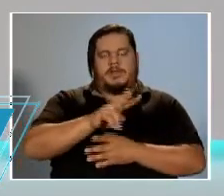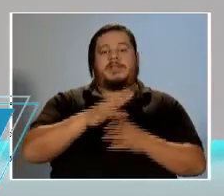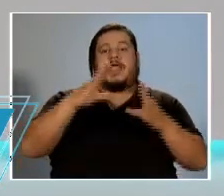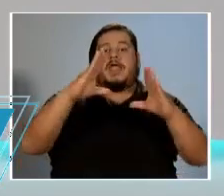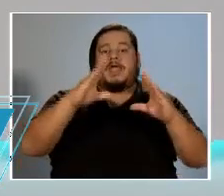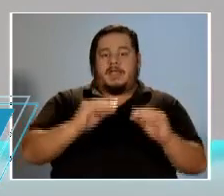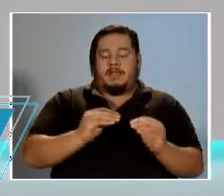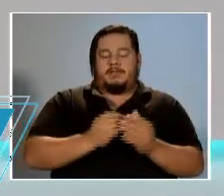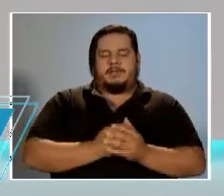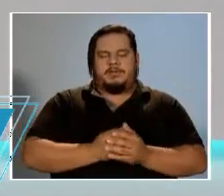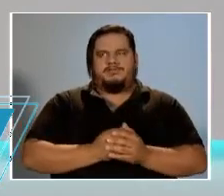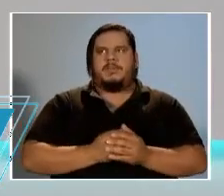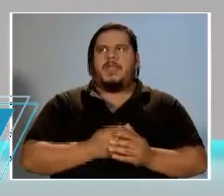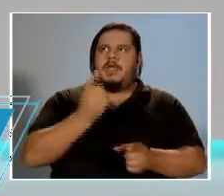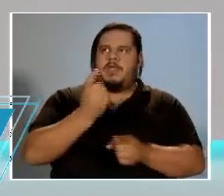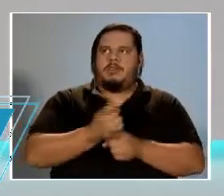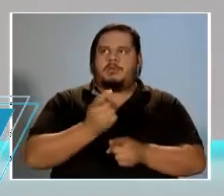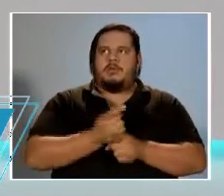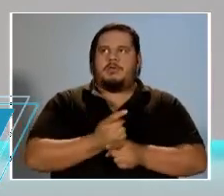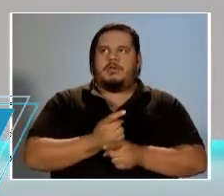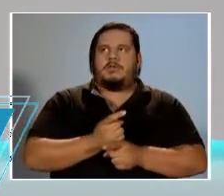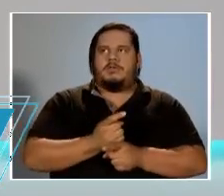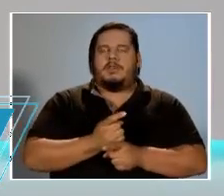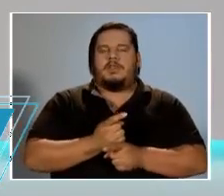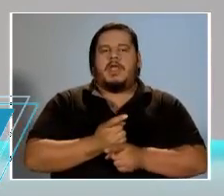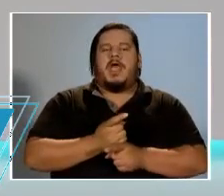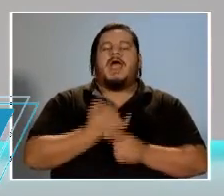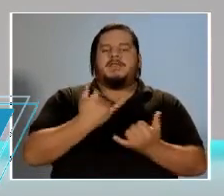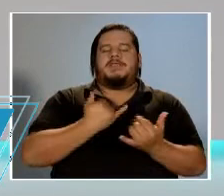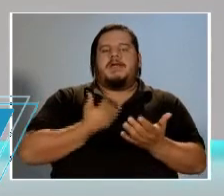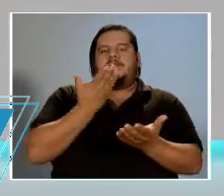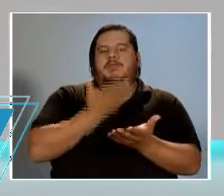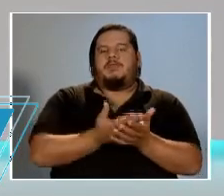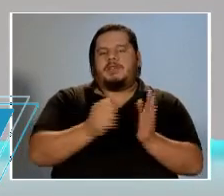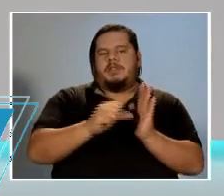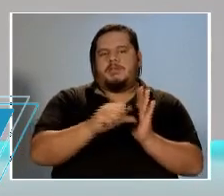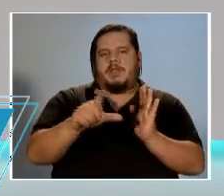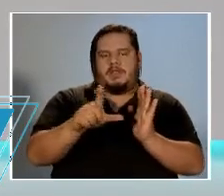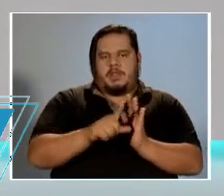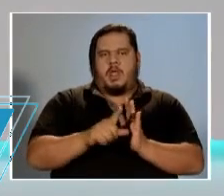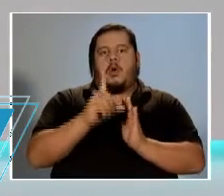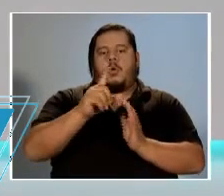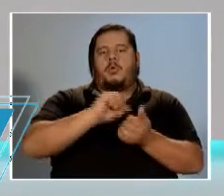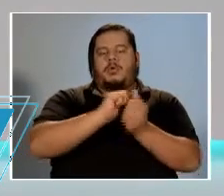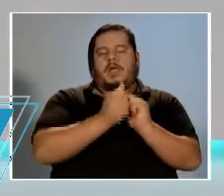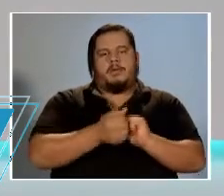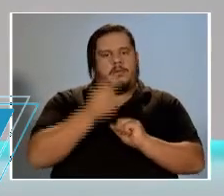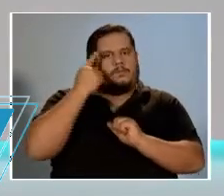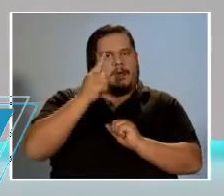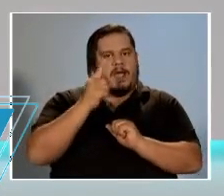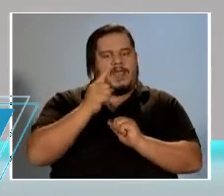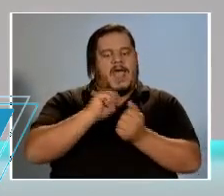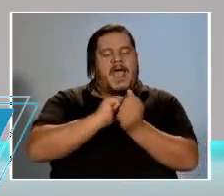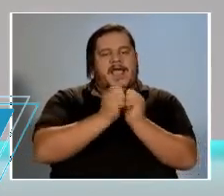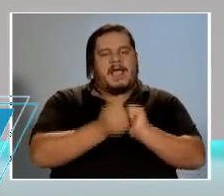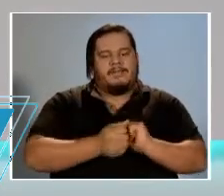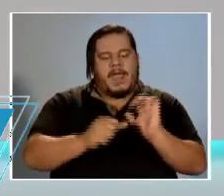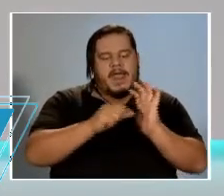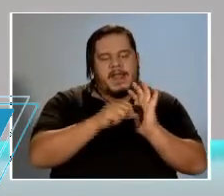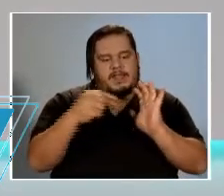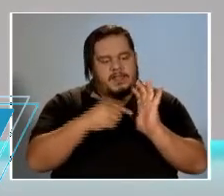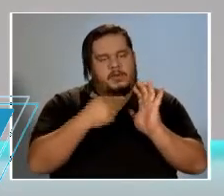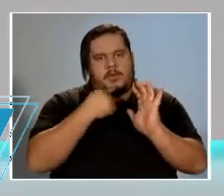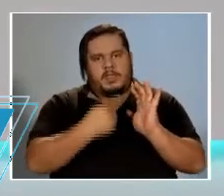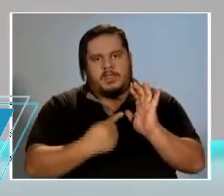noche. Efectivamente se ha propuesto en la Asamblea Legislativa una reforma constitucional para modificar el artículo que ordena que